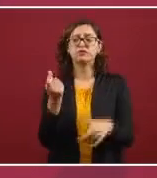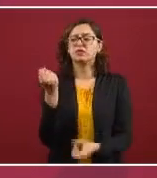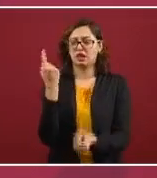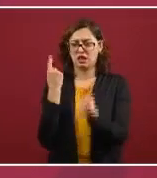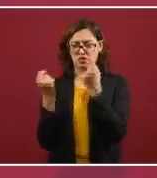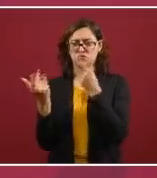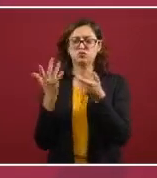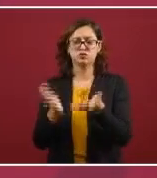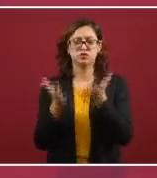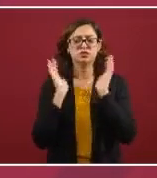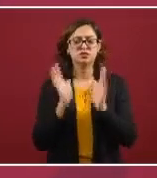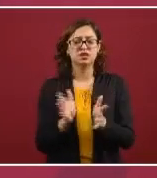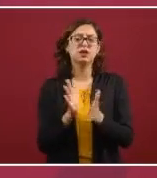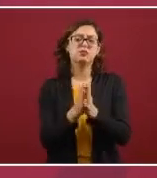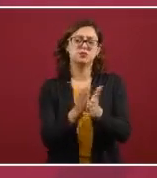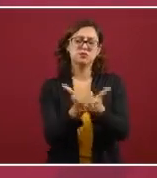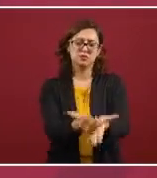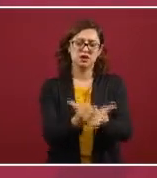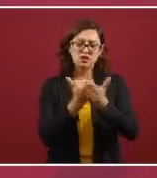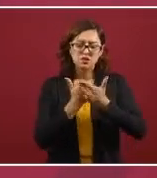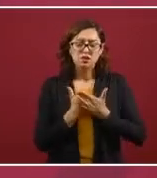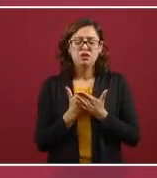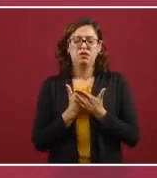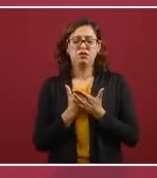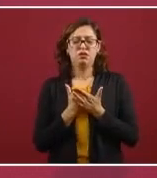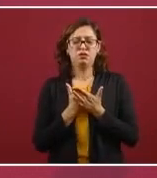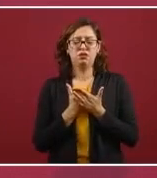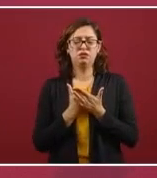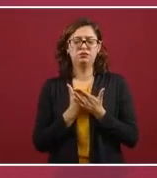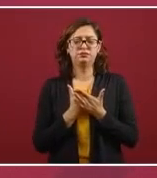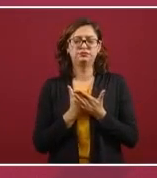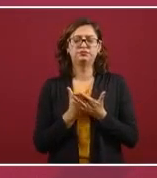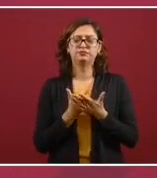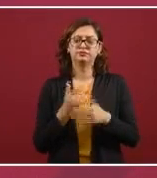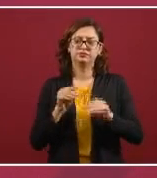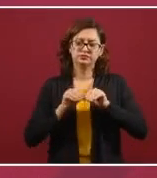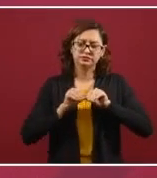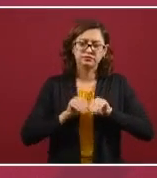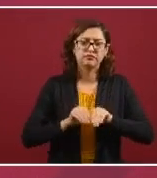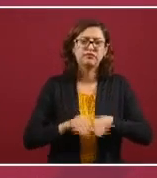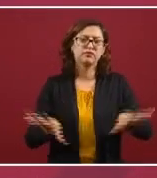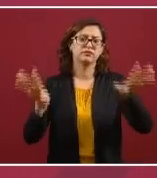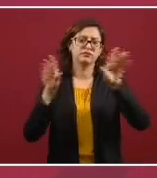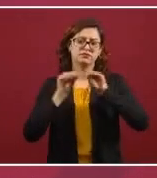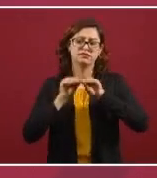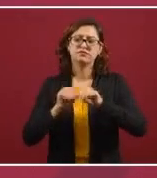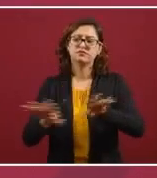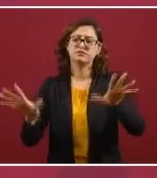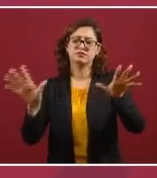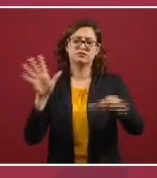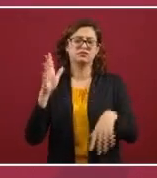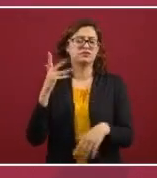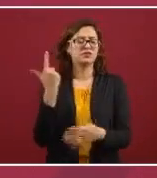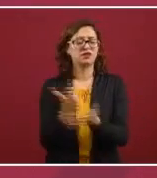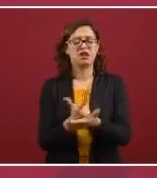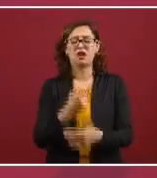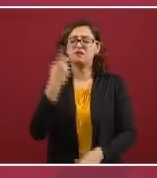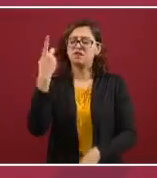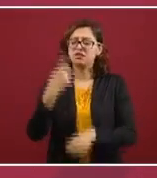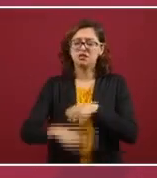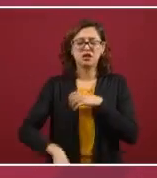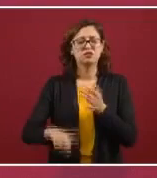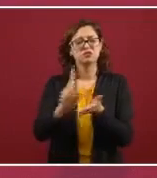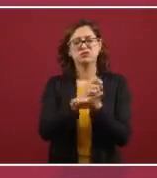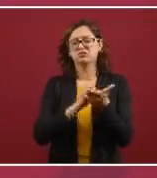haciendo, nos ayuden a difundir sobre los daños que causa